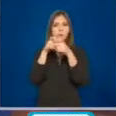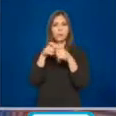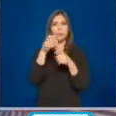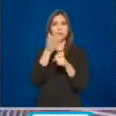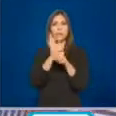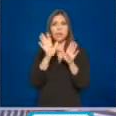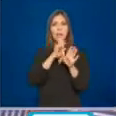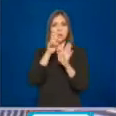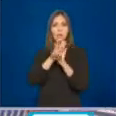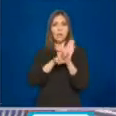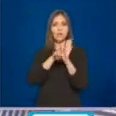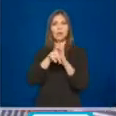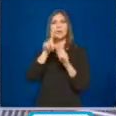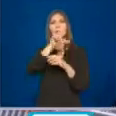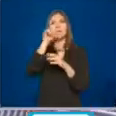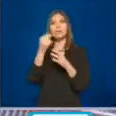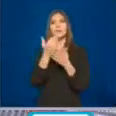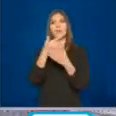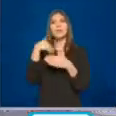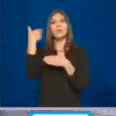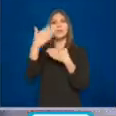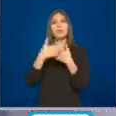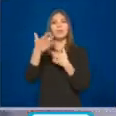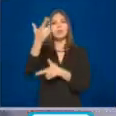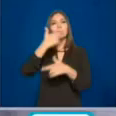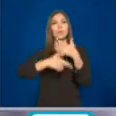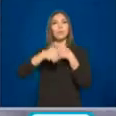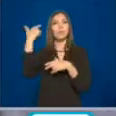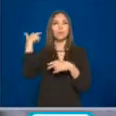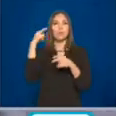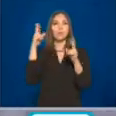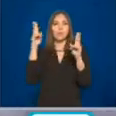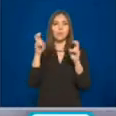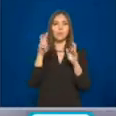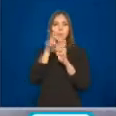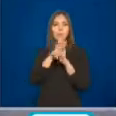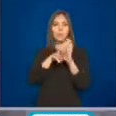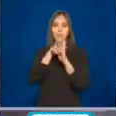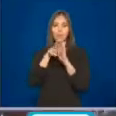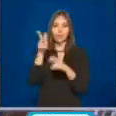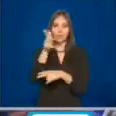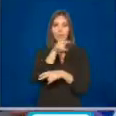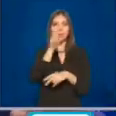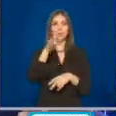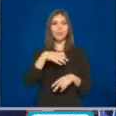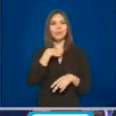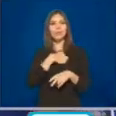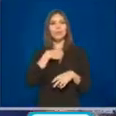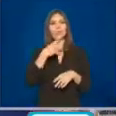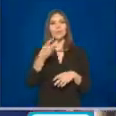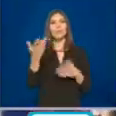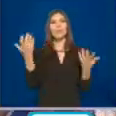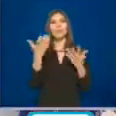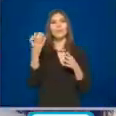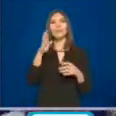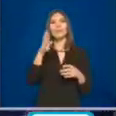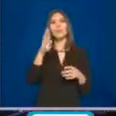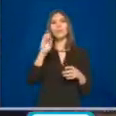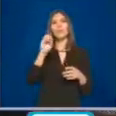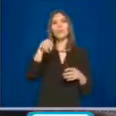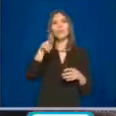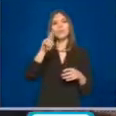estamos por grabarlo, regresando, ajá, a Guadalajara, lo vamos a hacer muy rápido y pues muy contenta porque además estamos haciendo un bonus track, una canción que me